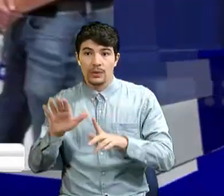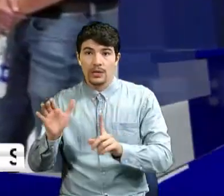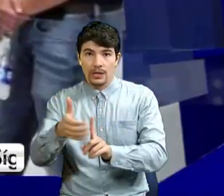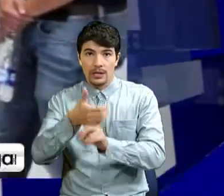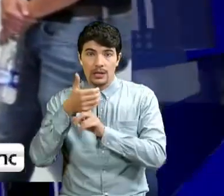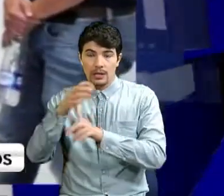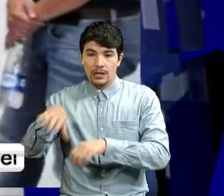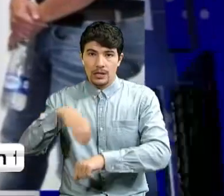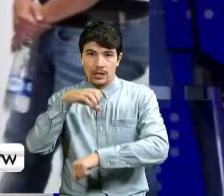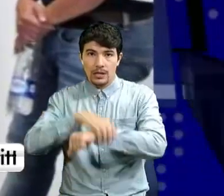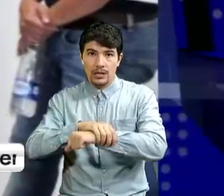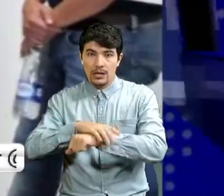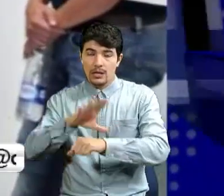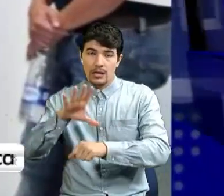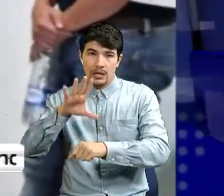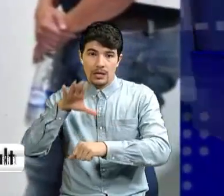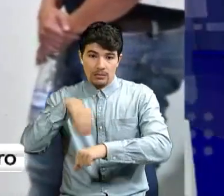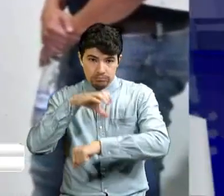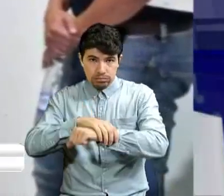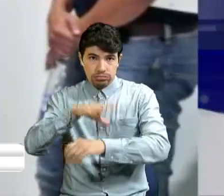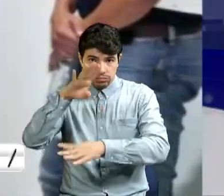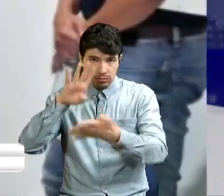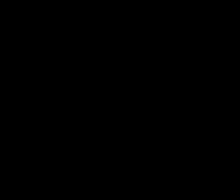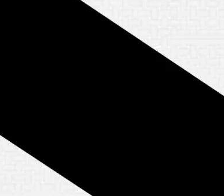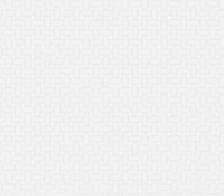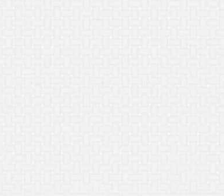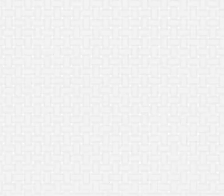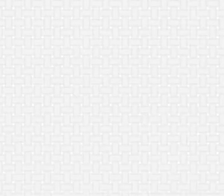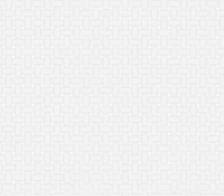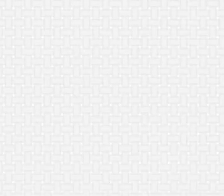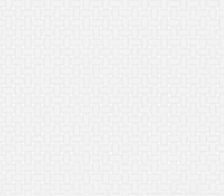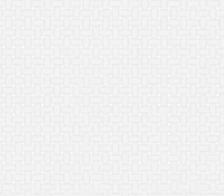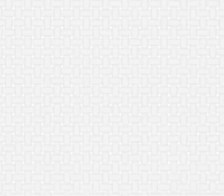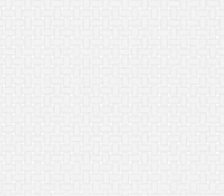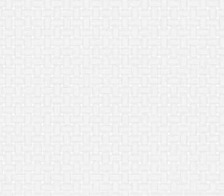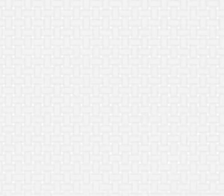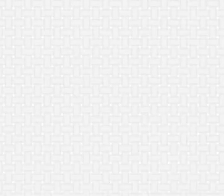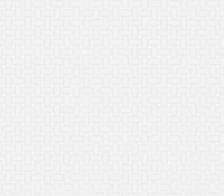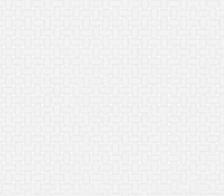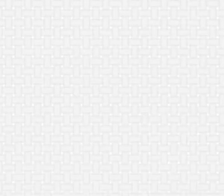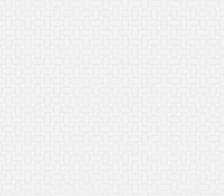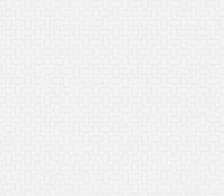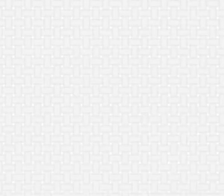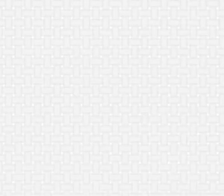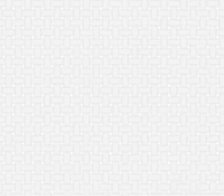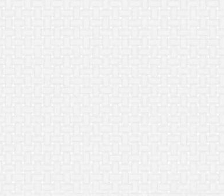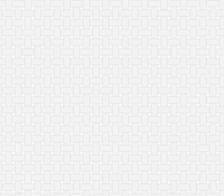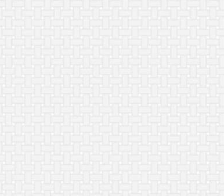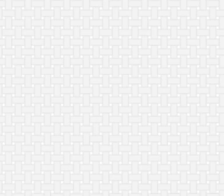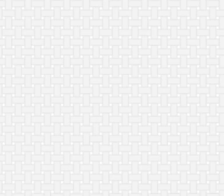de aseguramiento no privativa de la libertad. Canaltro.com